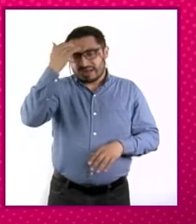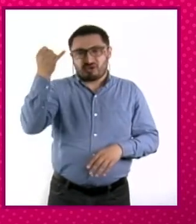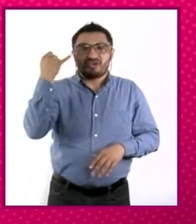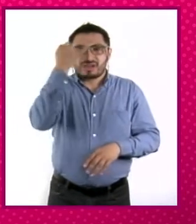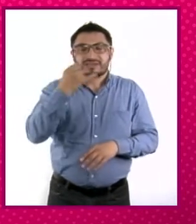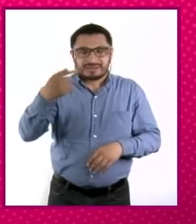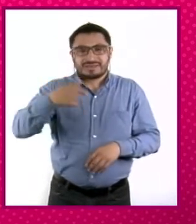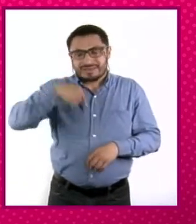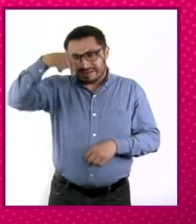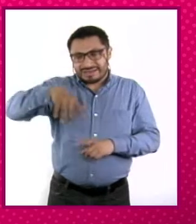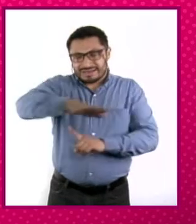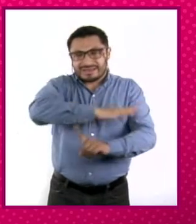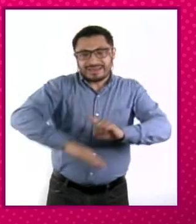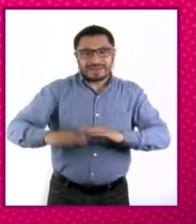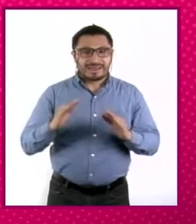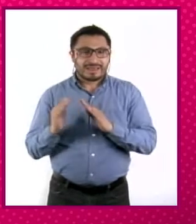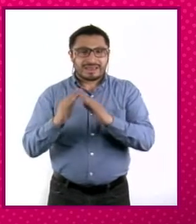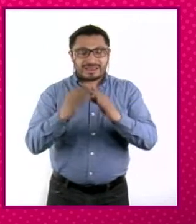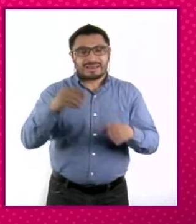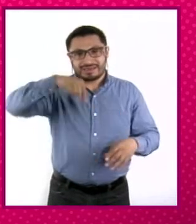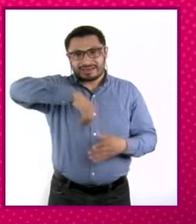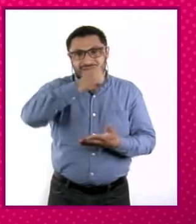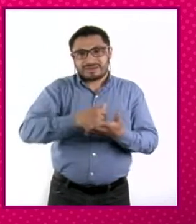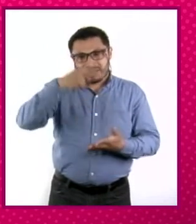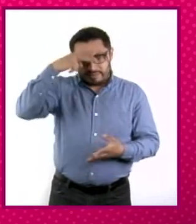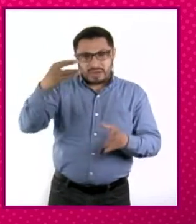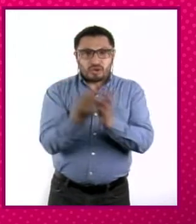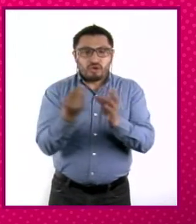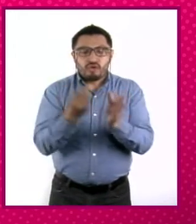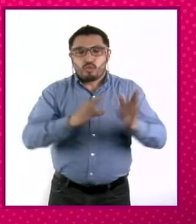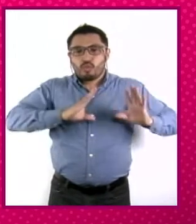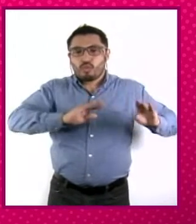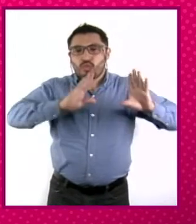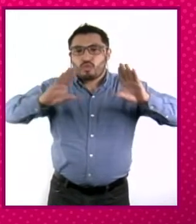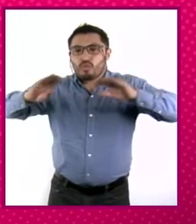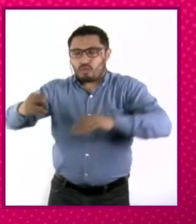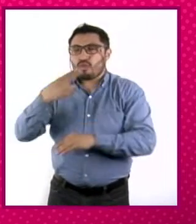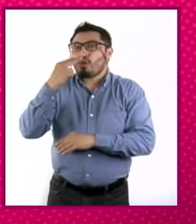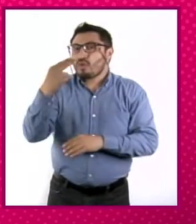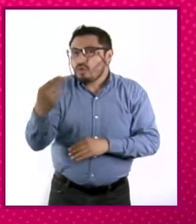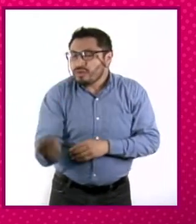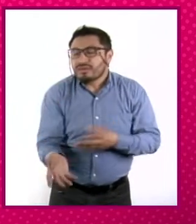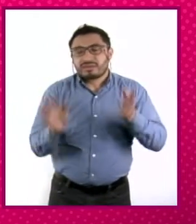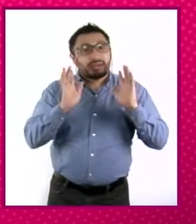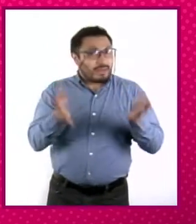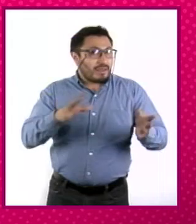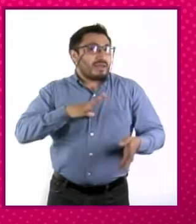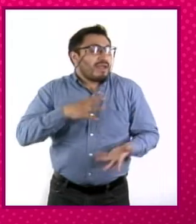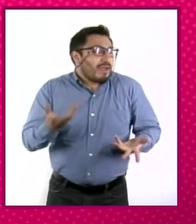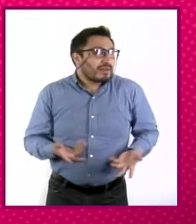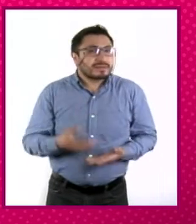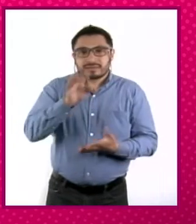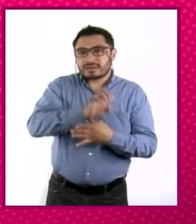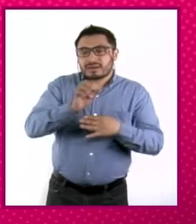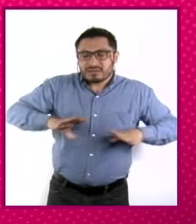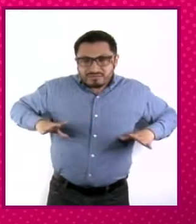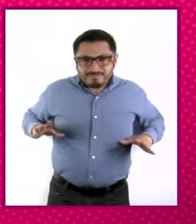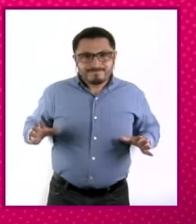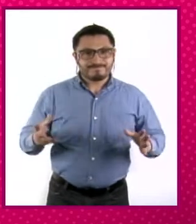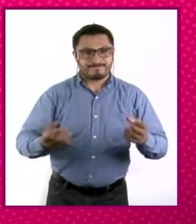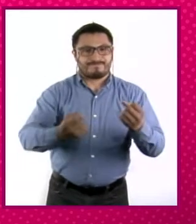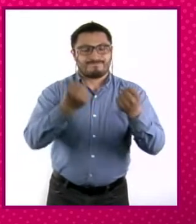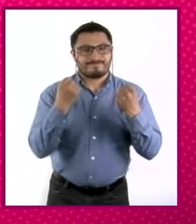cambió mucho según el momento. Históricamente, y eso yo creo hay que reconocerlo, los indígenas